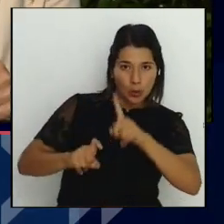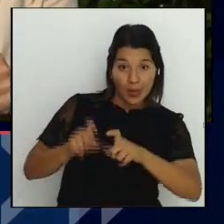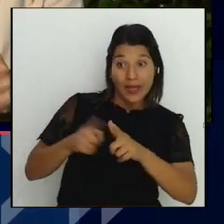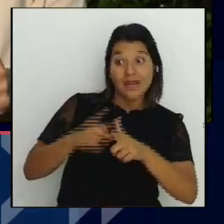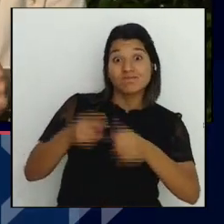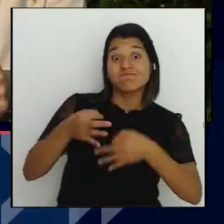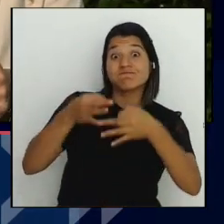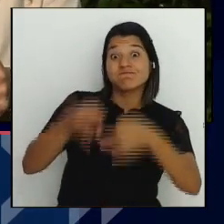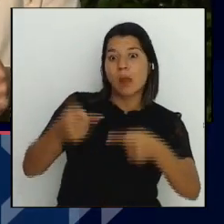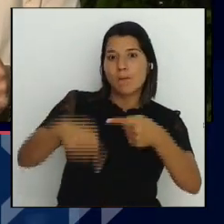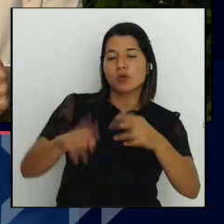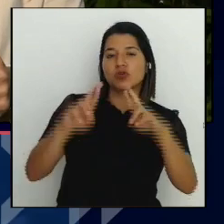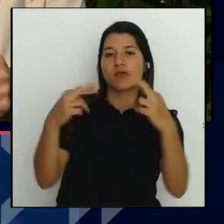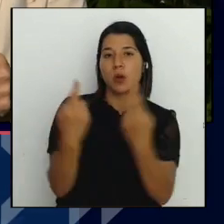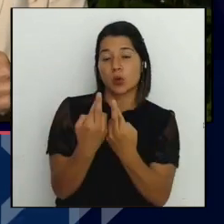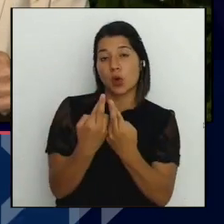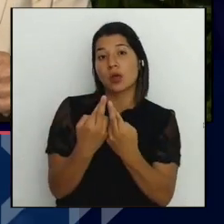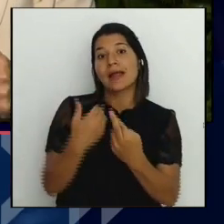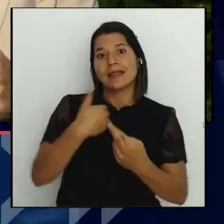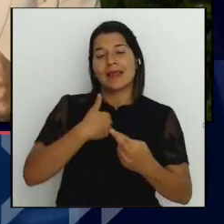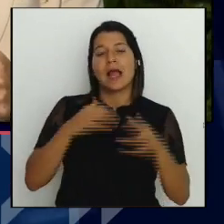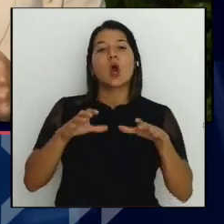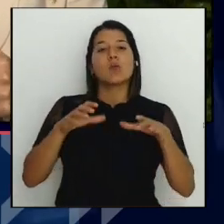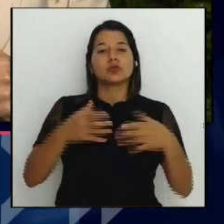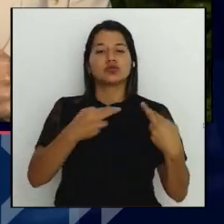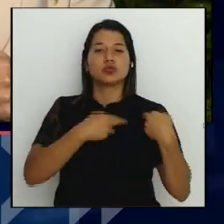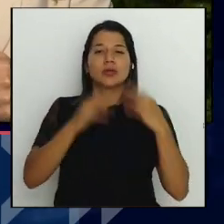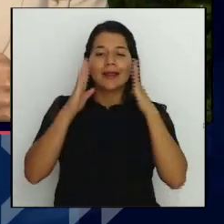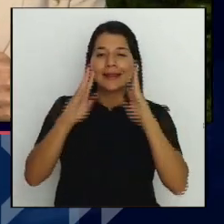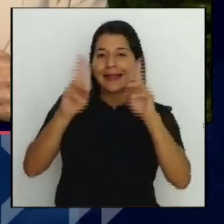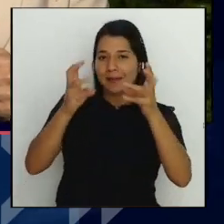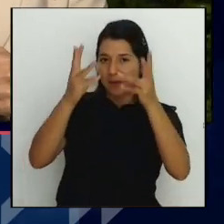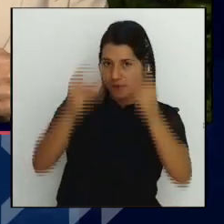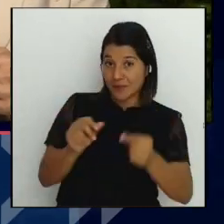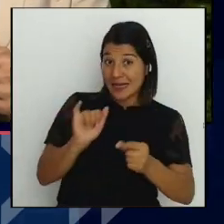supuesto que vamos a estar muy pendientes de lo que ocurra. La información desde el Congreso, vuelvo con ustedes al estudio. Buenas noches.